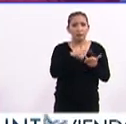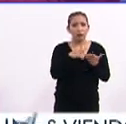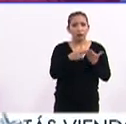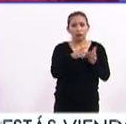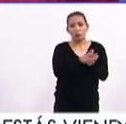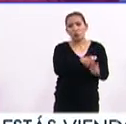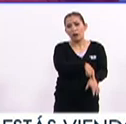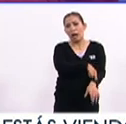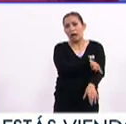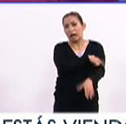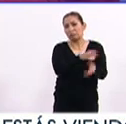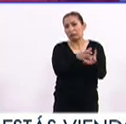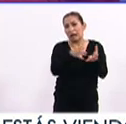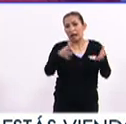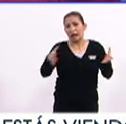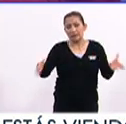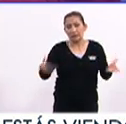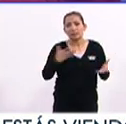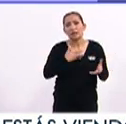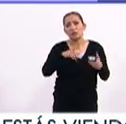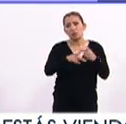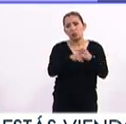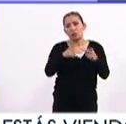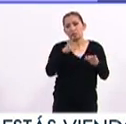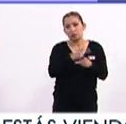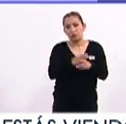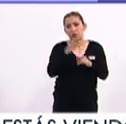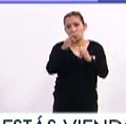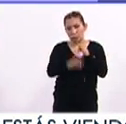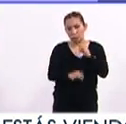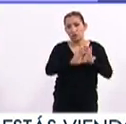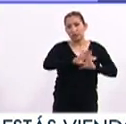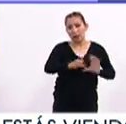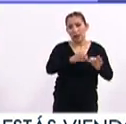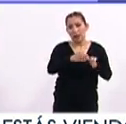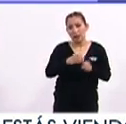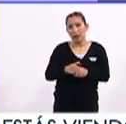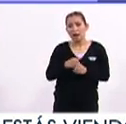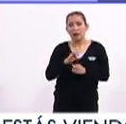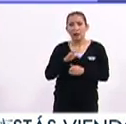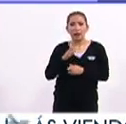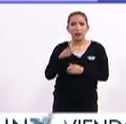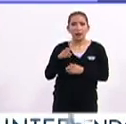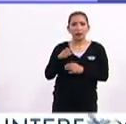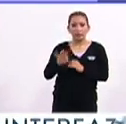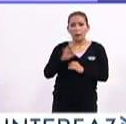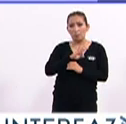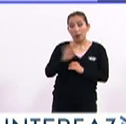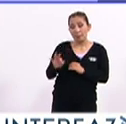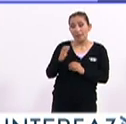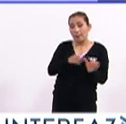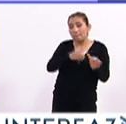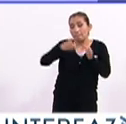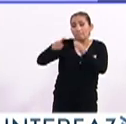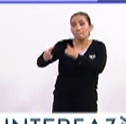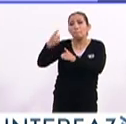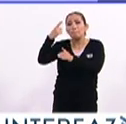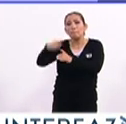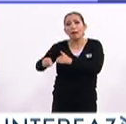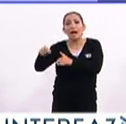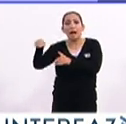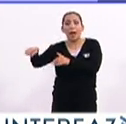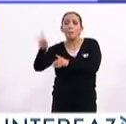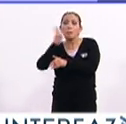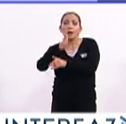dinámico. Entonces tenemos productos finales que podríamos decir que ya podrían pasar a